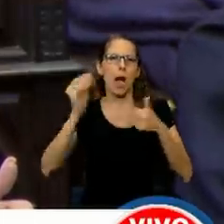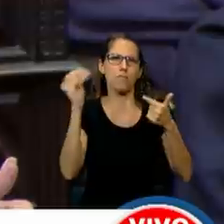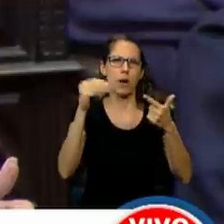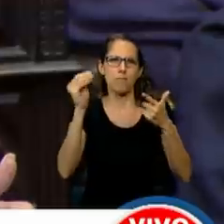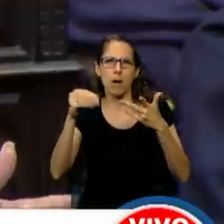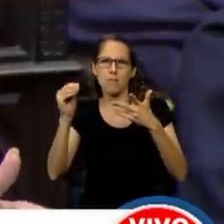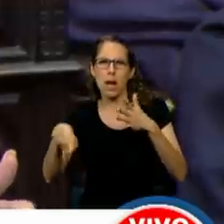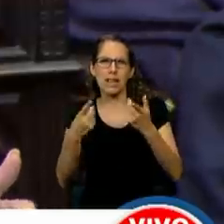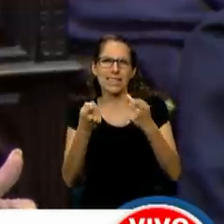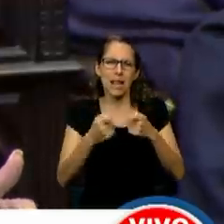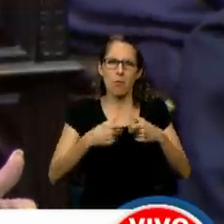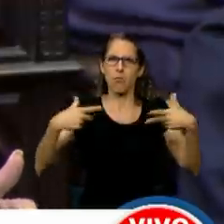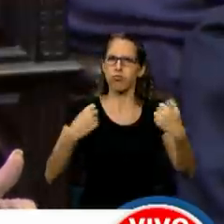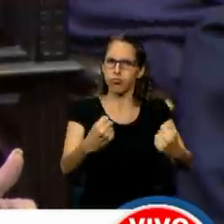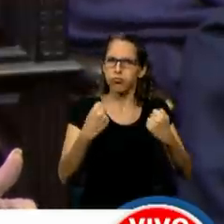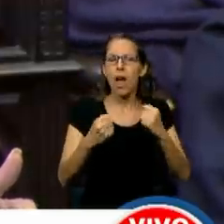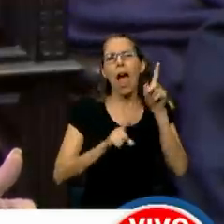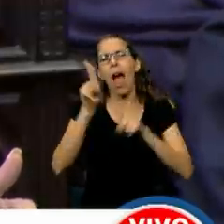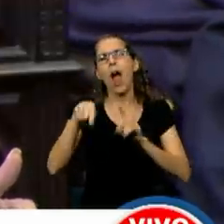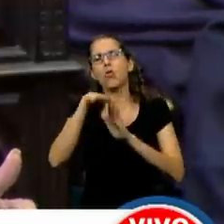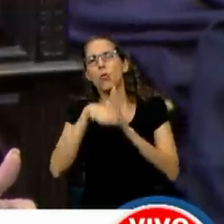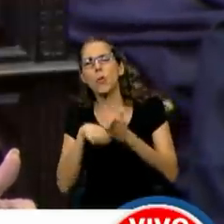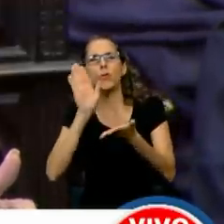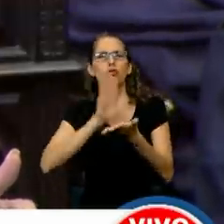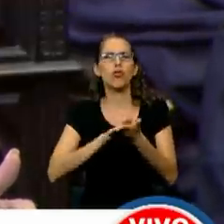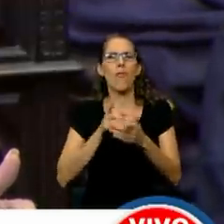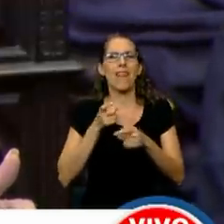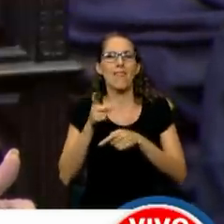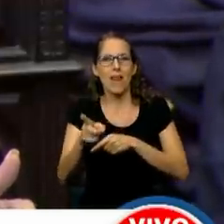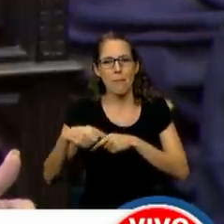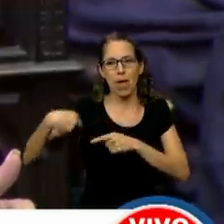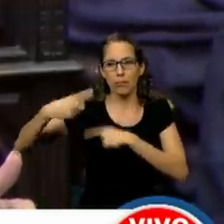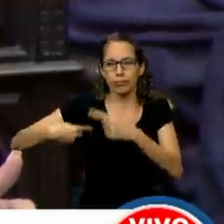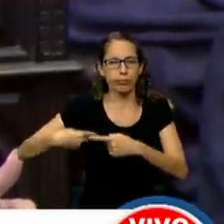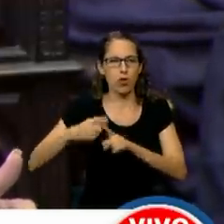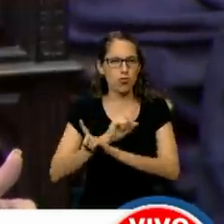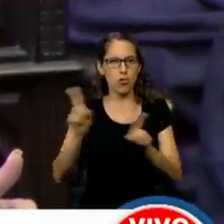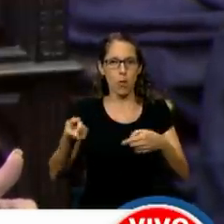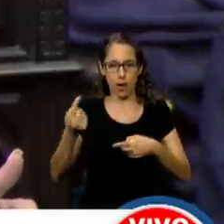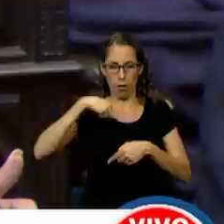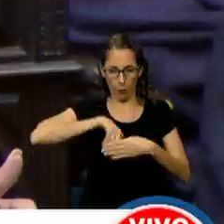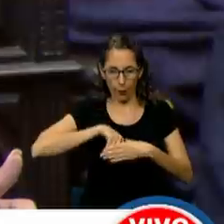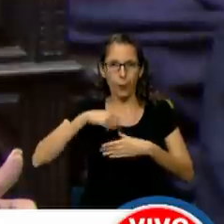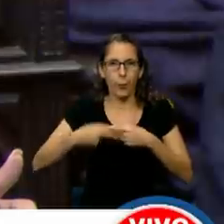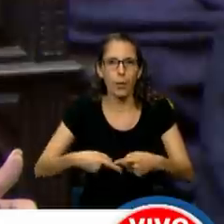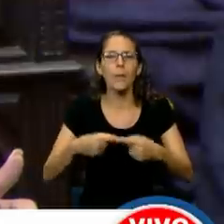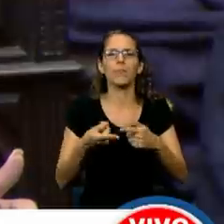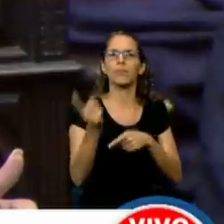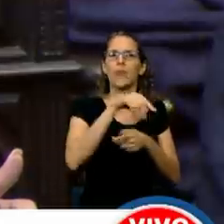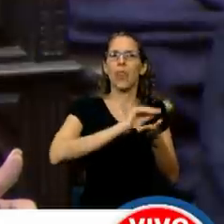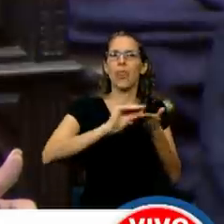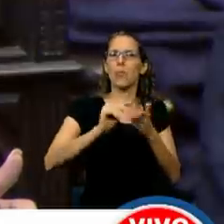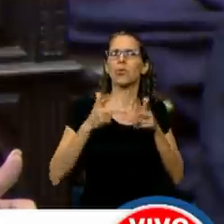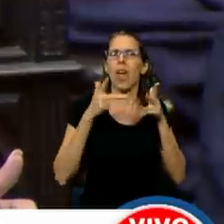redes que tienen que ver con enfermedades crónicas no transmisibles también como decía la colega diputada con este gran programa